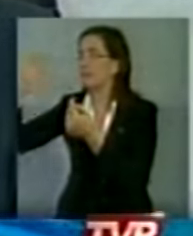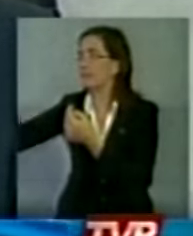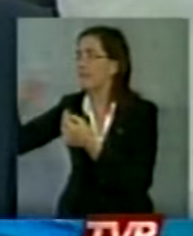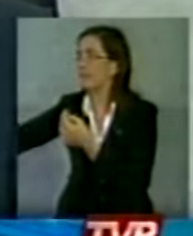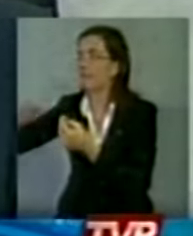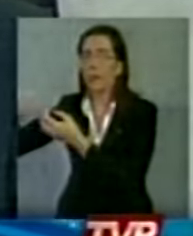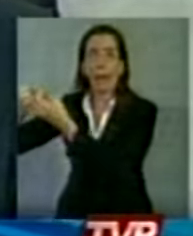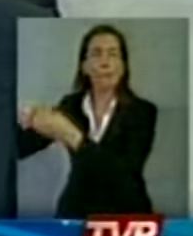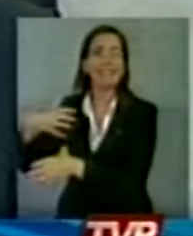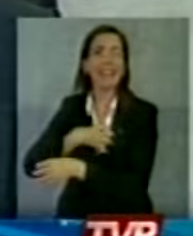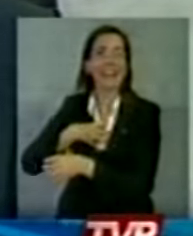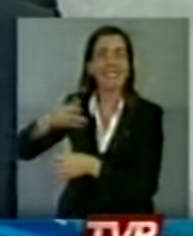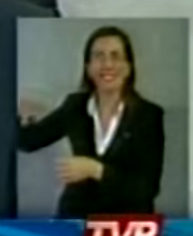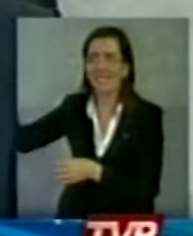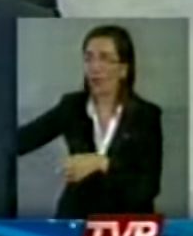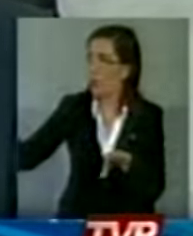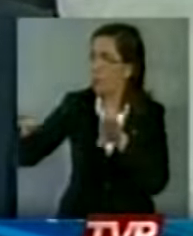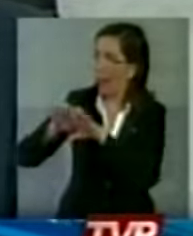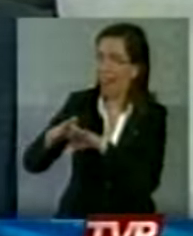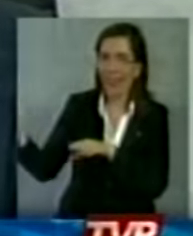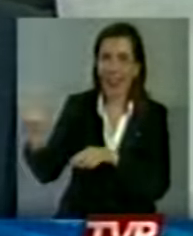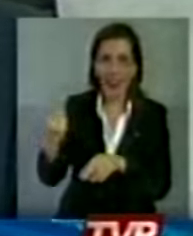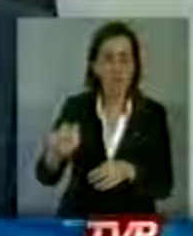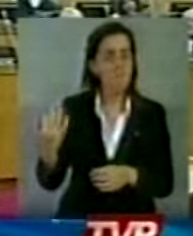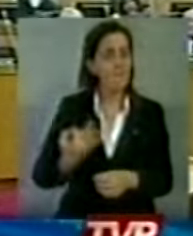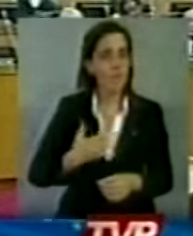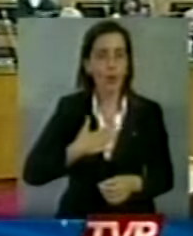alumnos, iniciando el periodo lectivo.